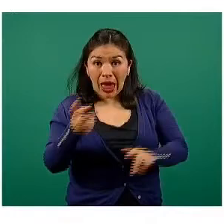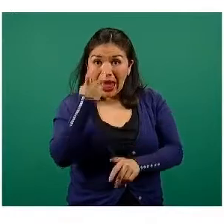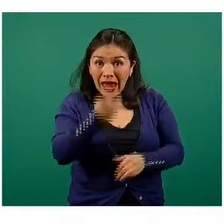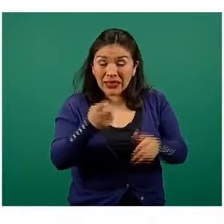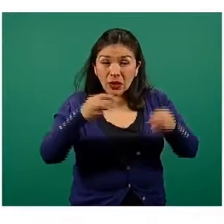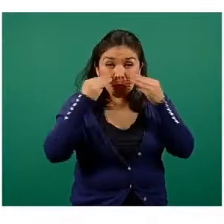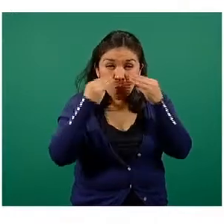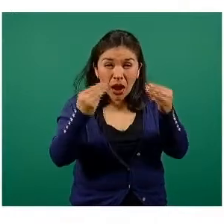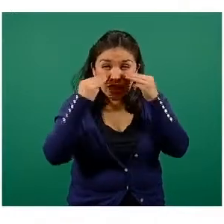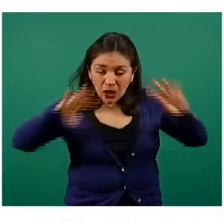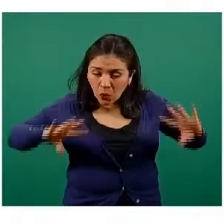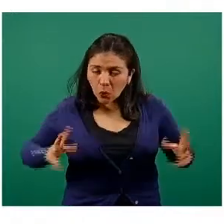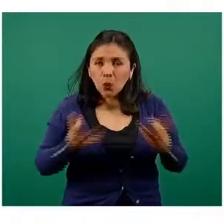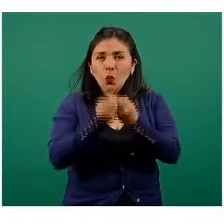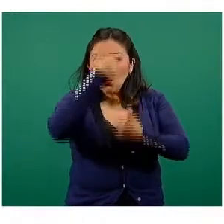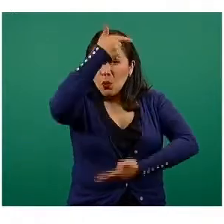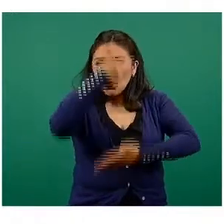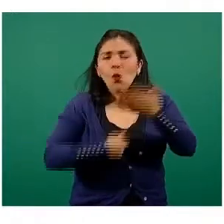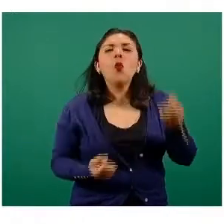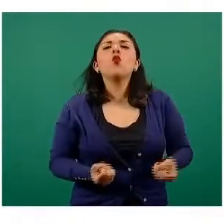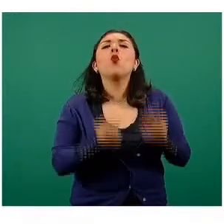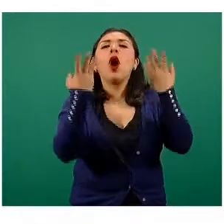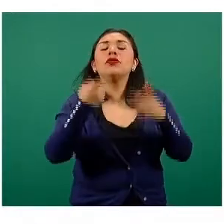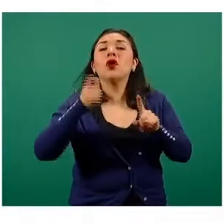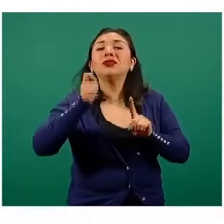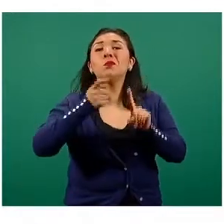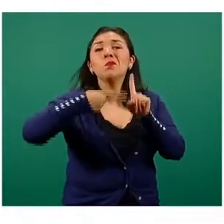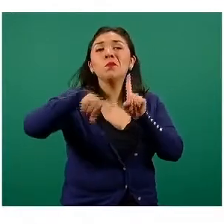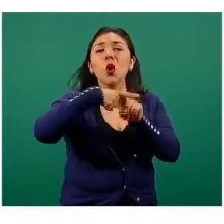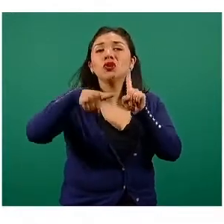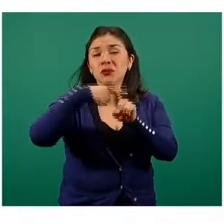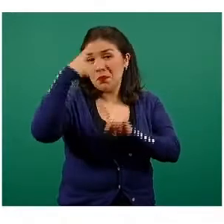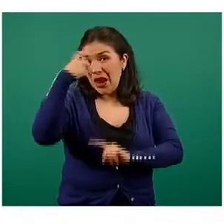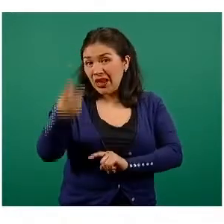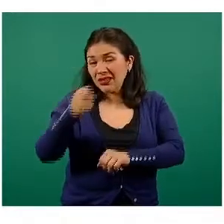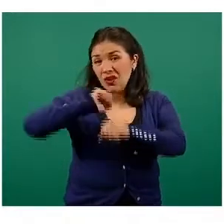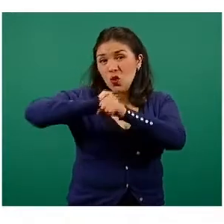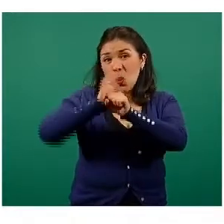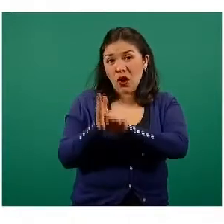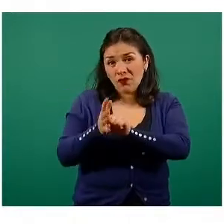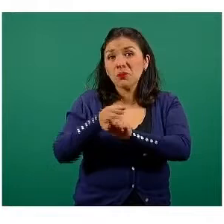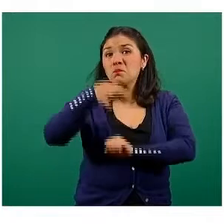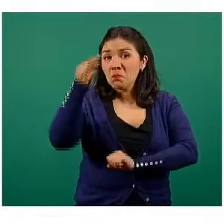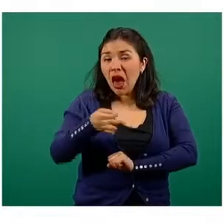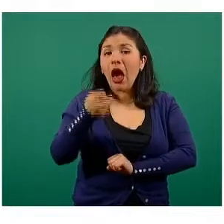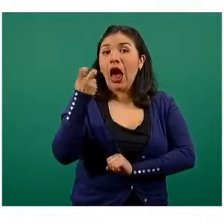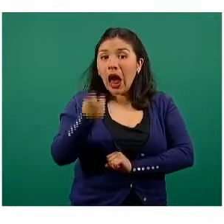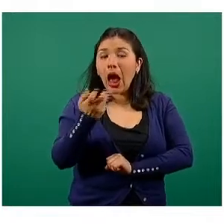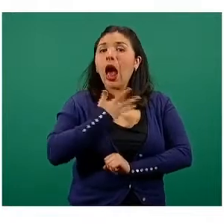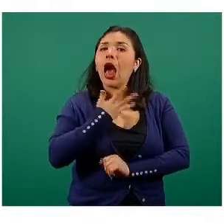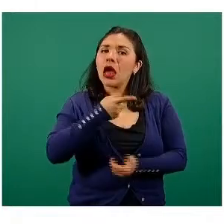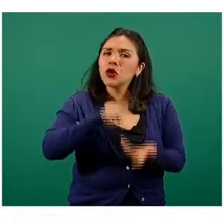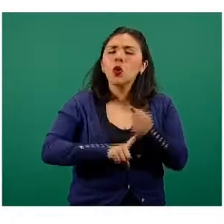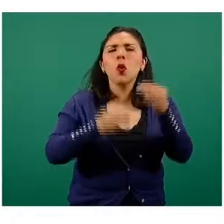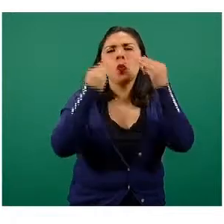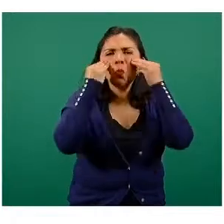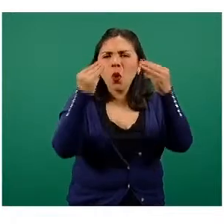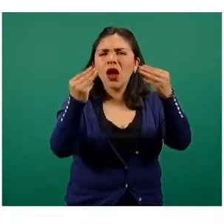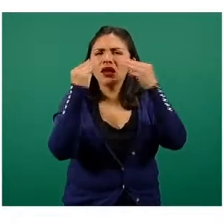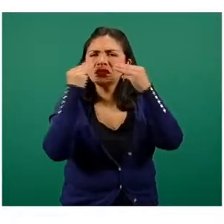muestras cuántas o qué proporción resulta positivo para el virus SARS-CoV-2. Esto incluye tanto